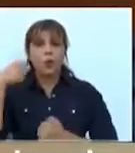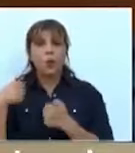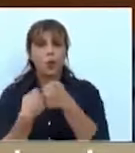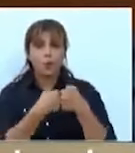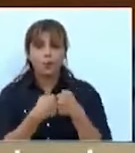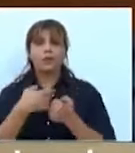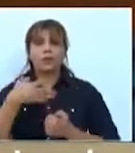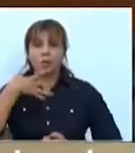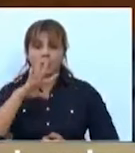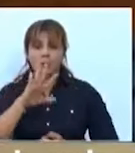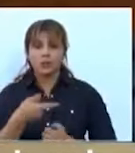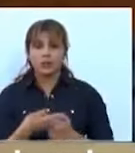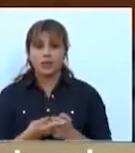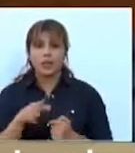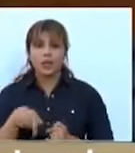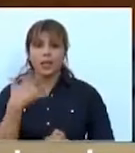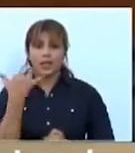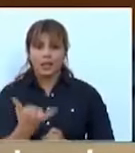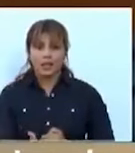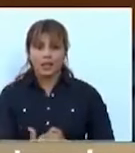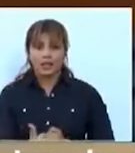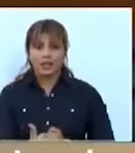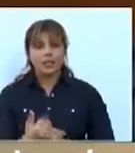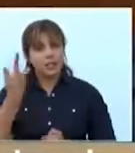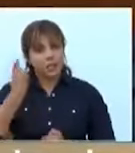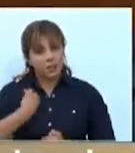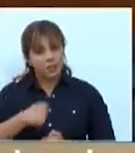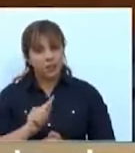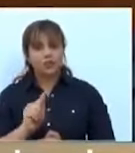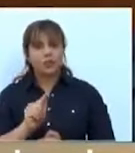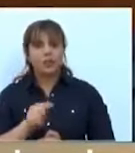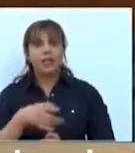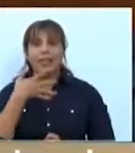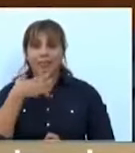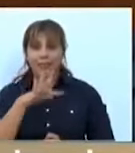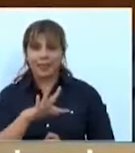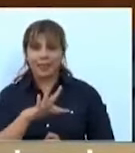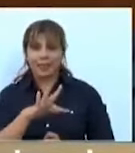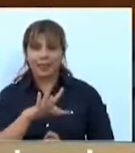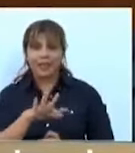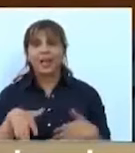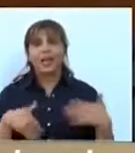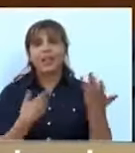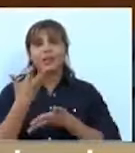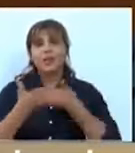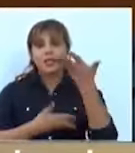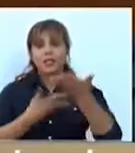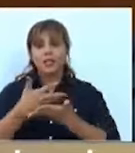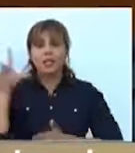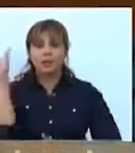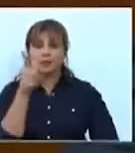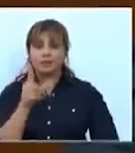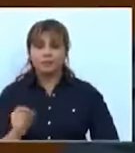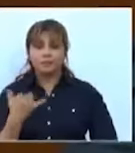que entienda los grandes desafíos pendientes y a su vez comprenda lo heterogéneo de las realidades de nuestro